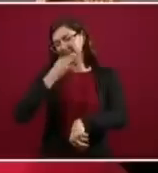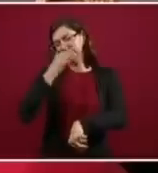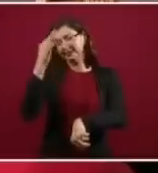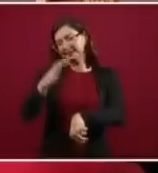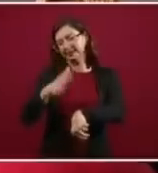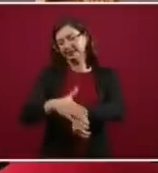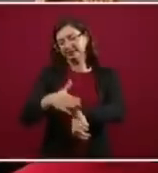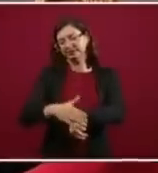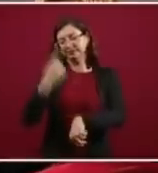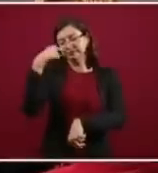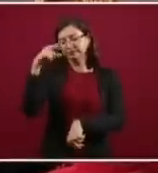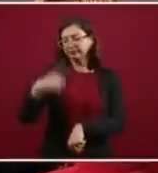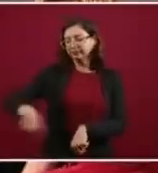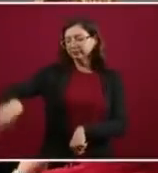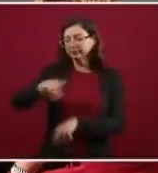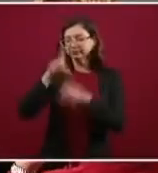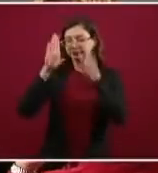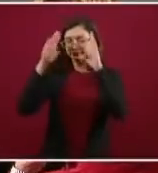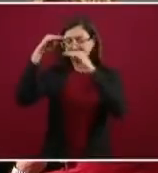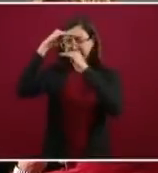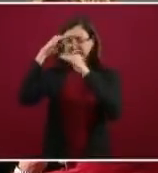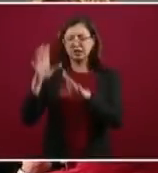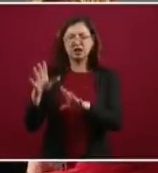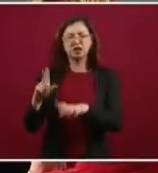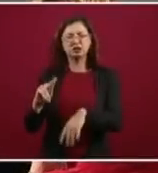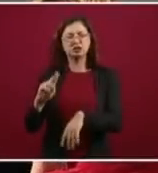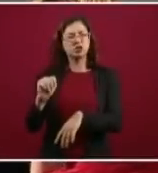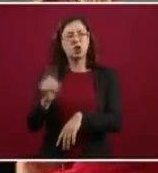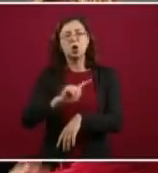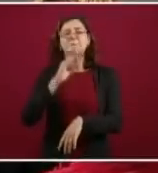a los conservadores. No, el 11.